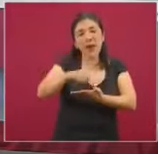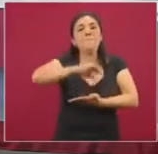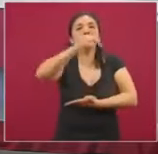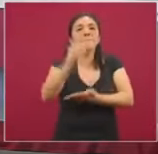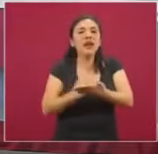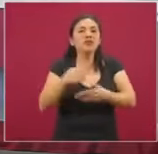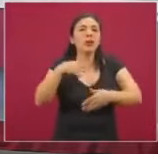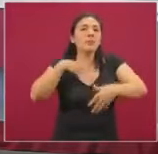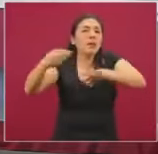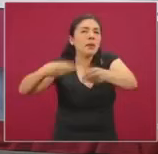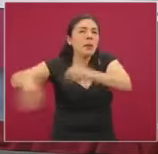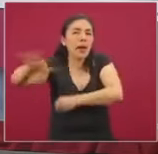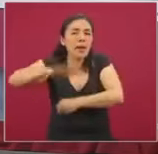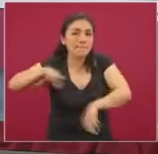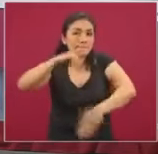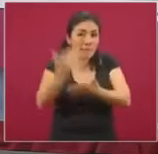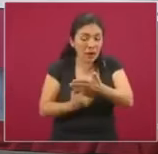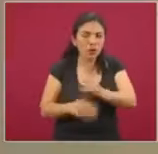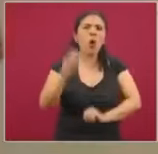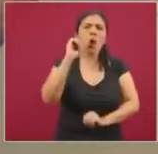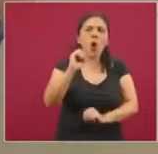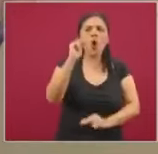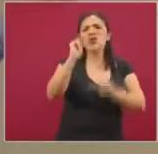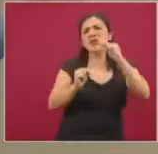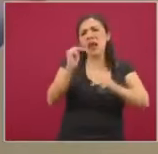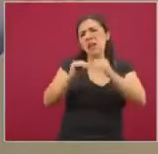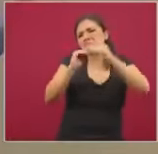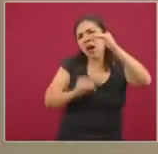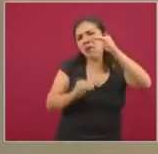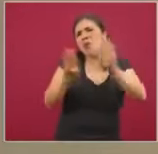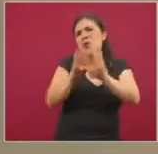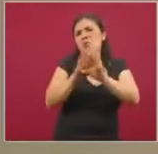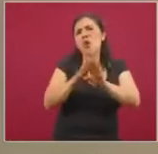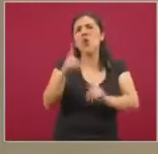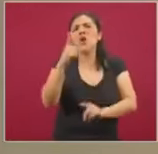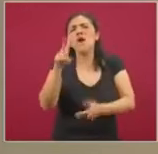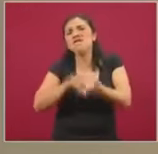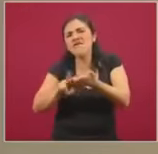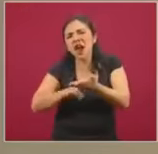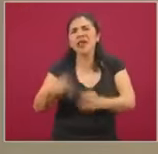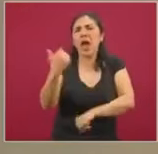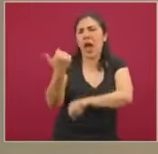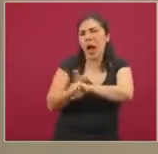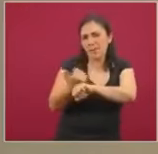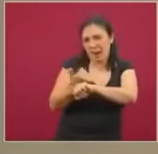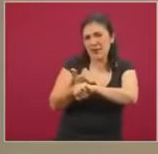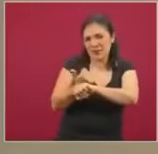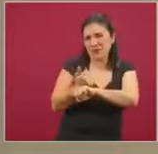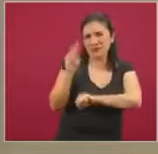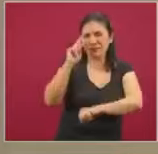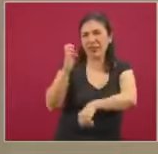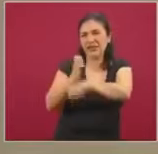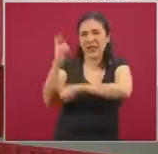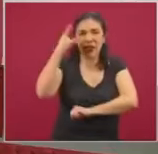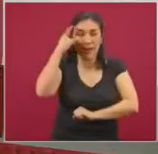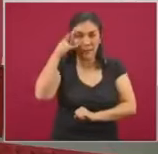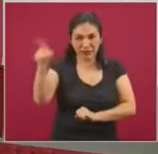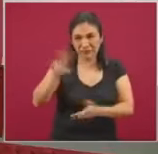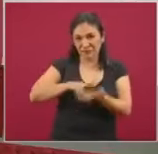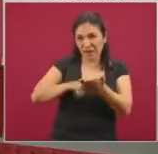transmisión. Si están en niveles más bajos, como sería el medio y el bajo en sí, es decir, el amarillo y bueno, el estado de Campeche,